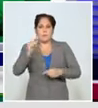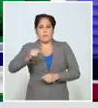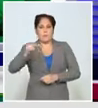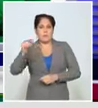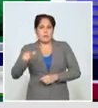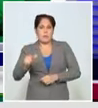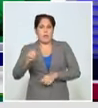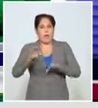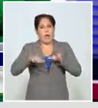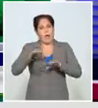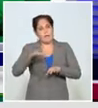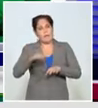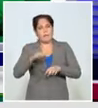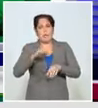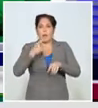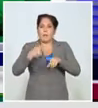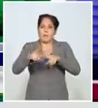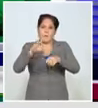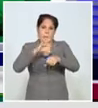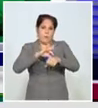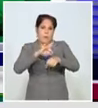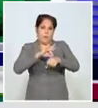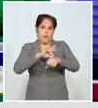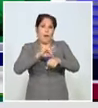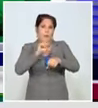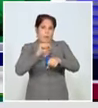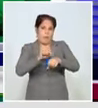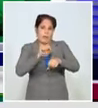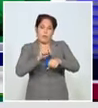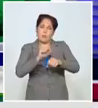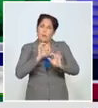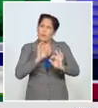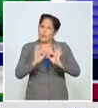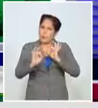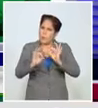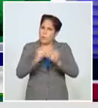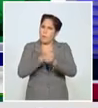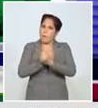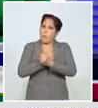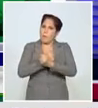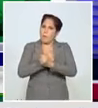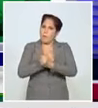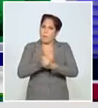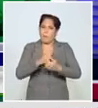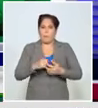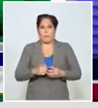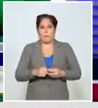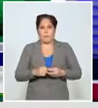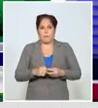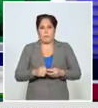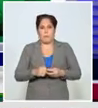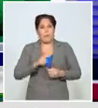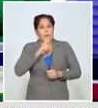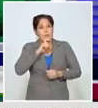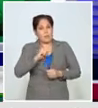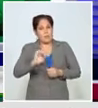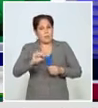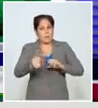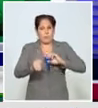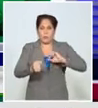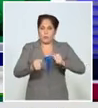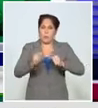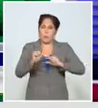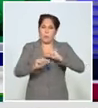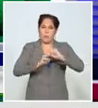con comorbilidades que los hacen de mucho más riesgo, de mucho más difícil su